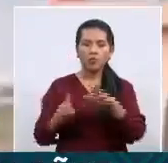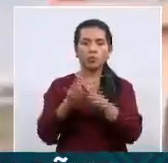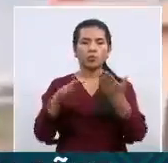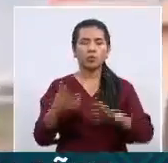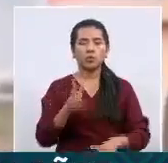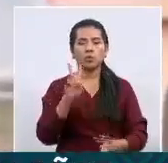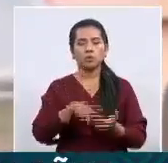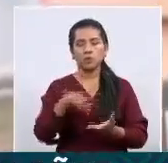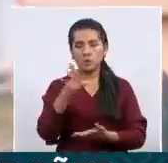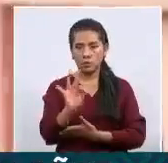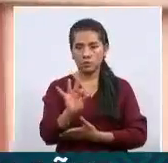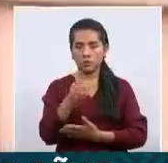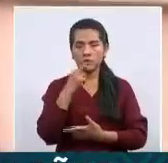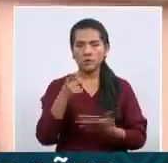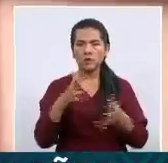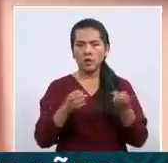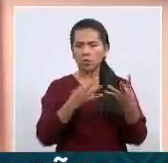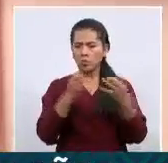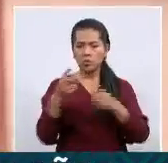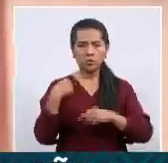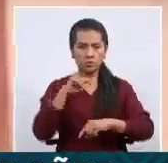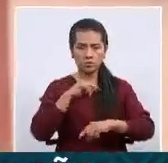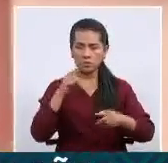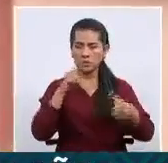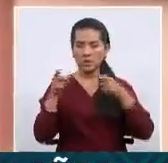Mucha zozobra, muchos dirigentes han sido